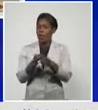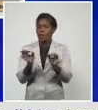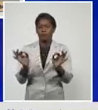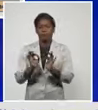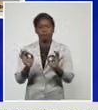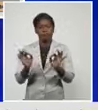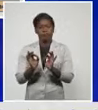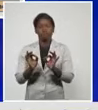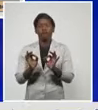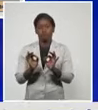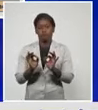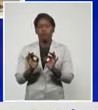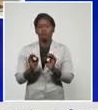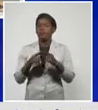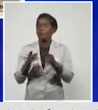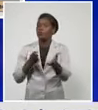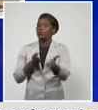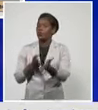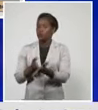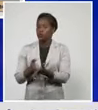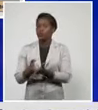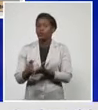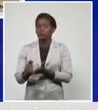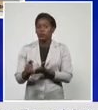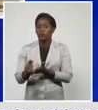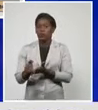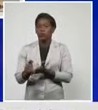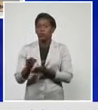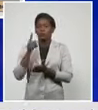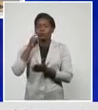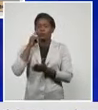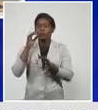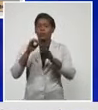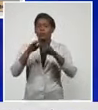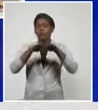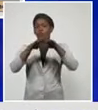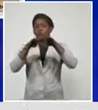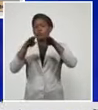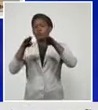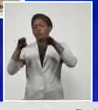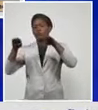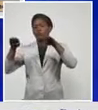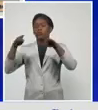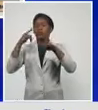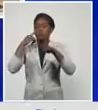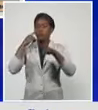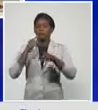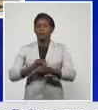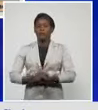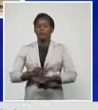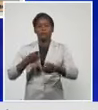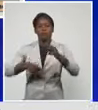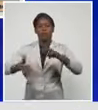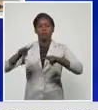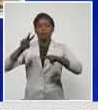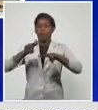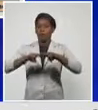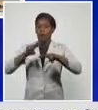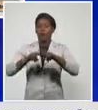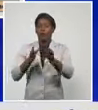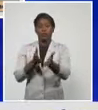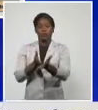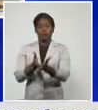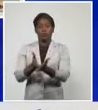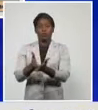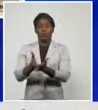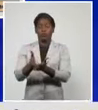se mantiene con una meseta, como se puede apreciar. La Habana se sigue manteniendo con